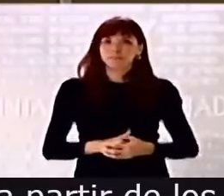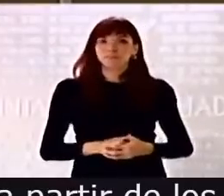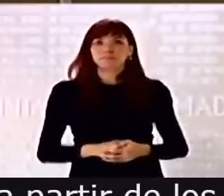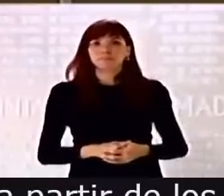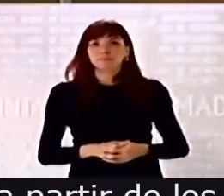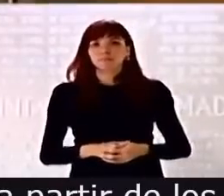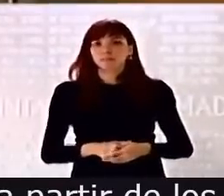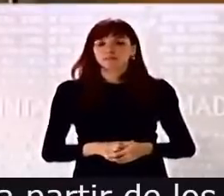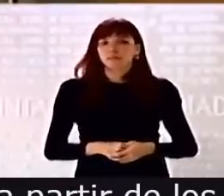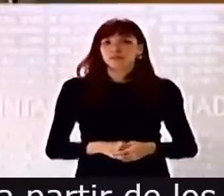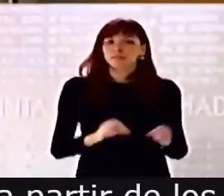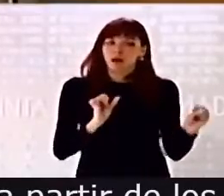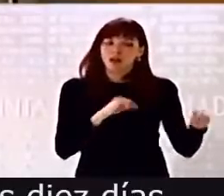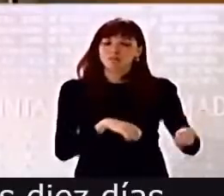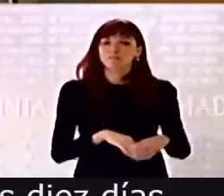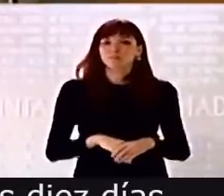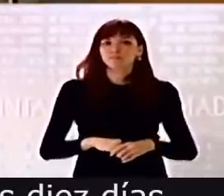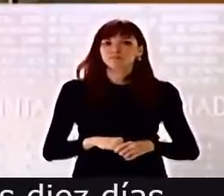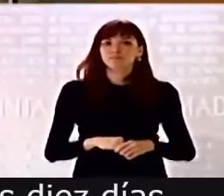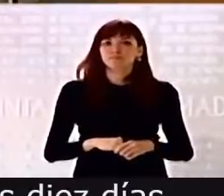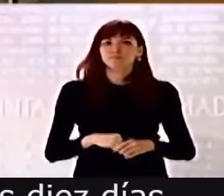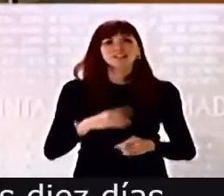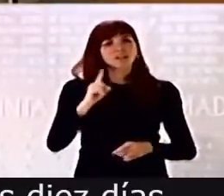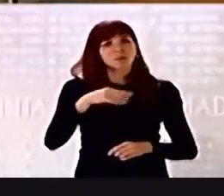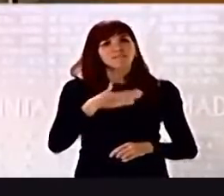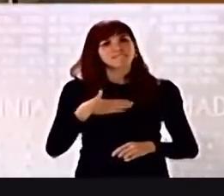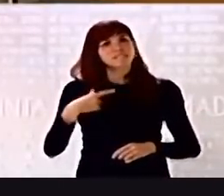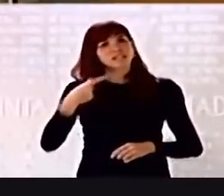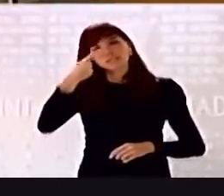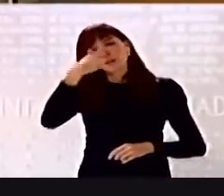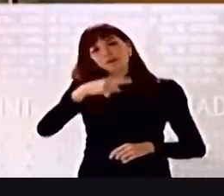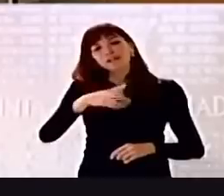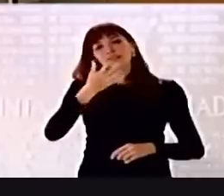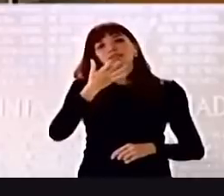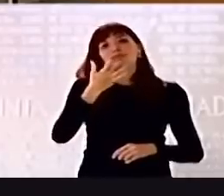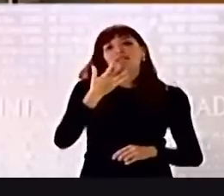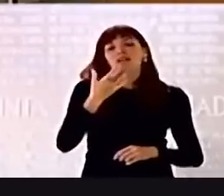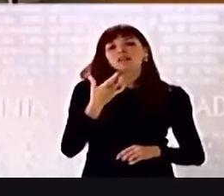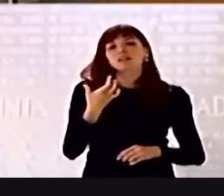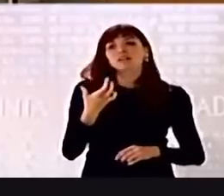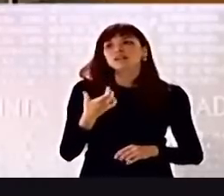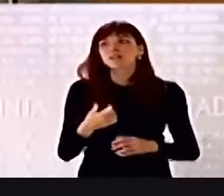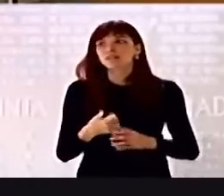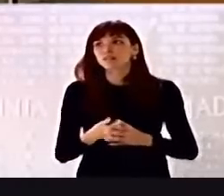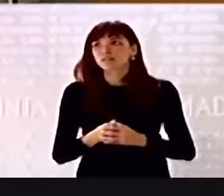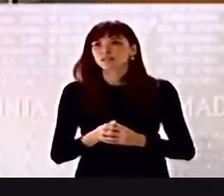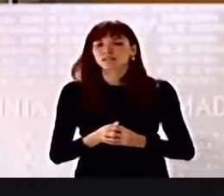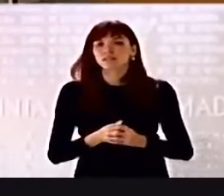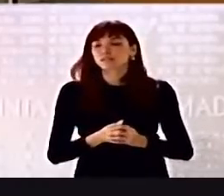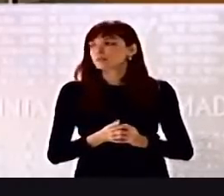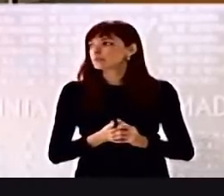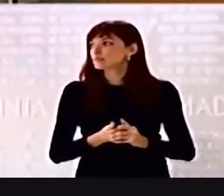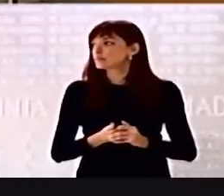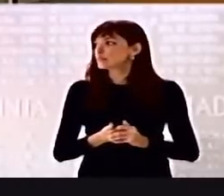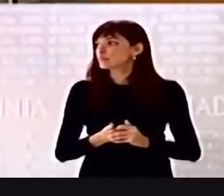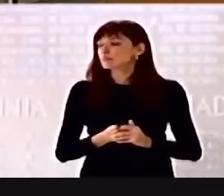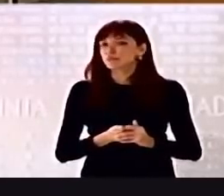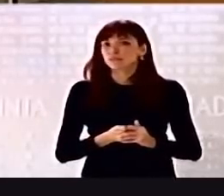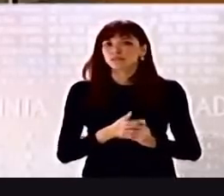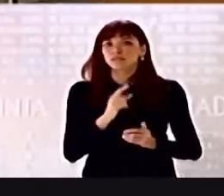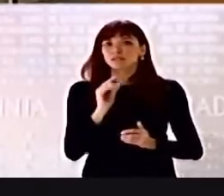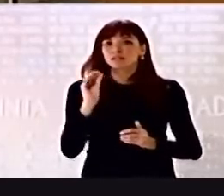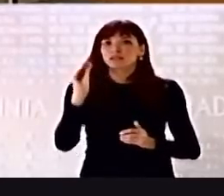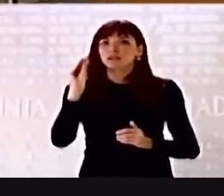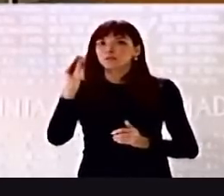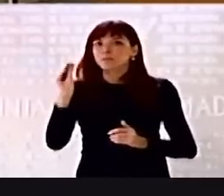Vale. Y también querría saber si se le ha facilitado ya a todas las policías locales de la región los datos de las personas